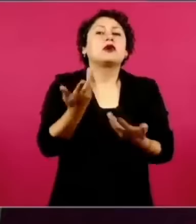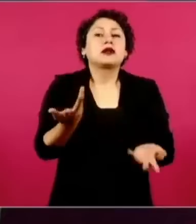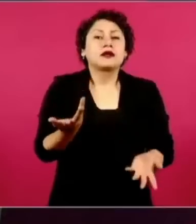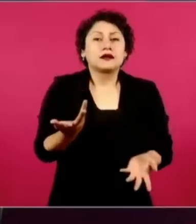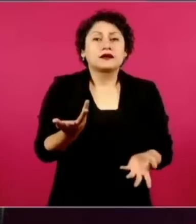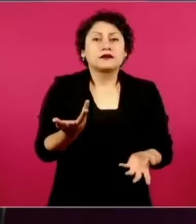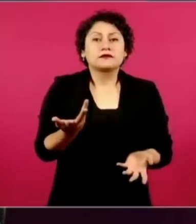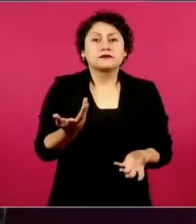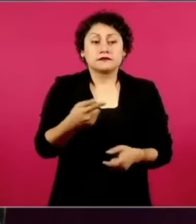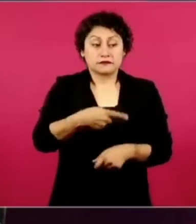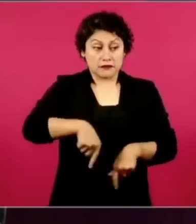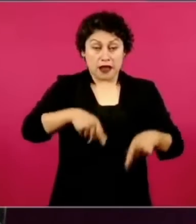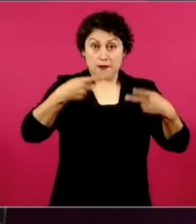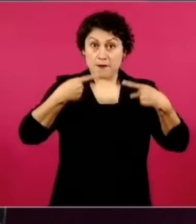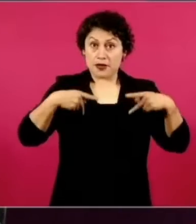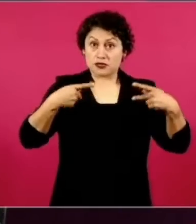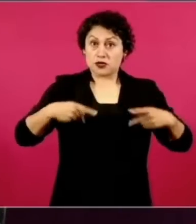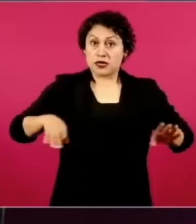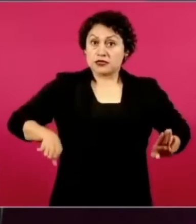vuelvan